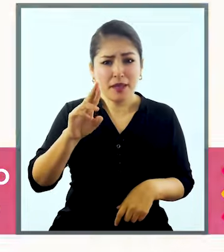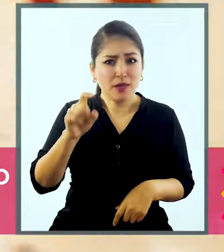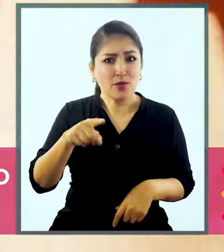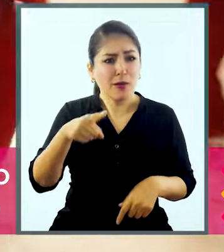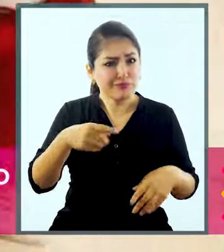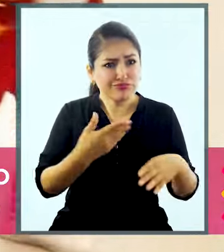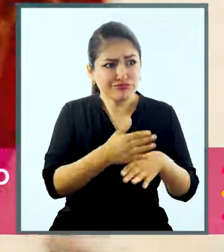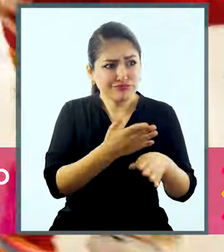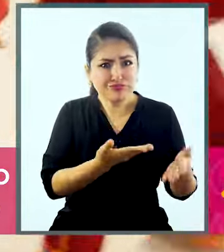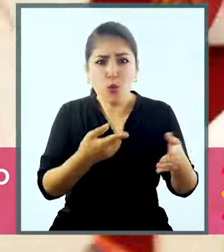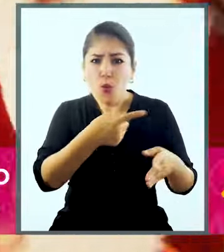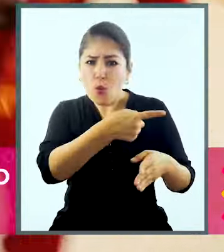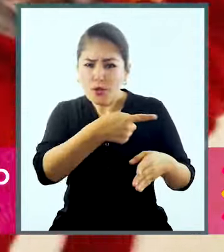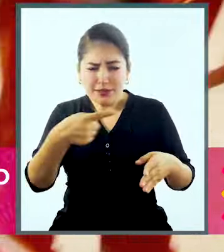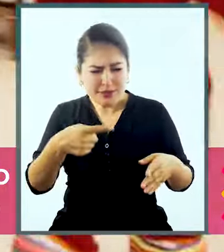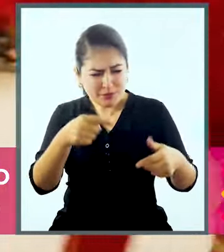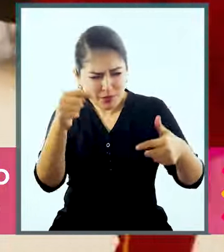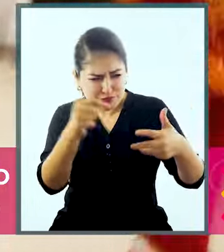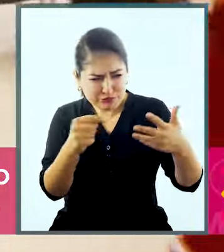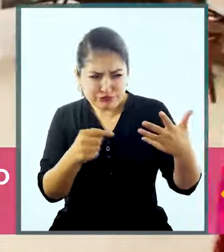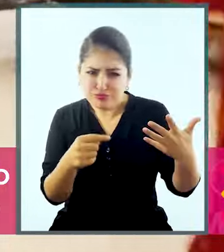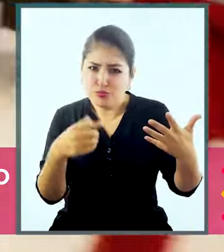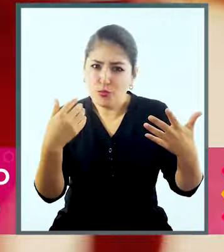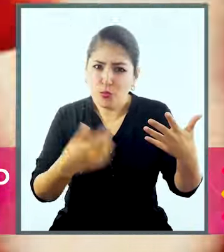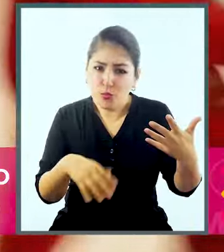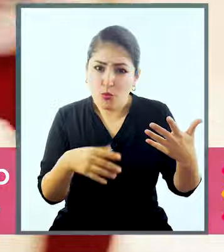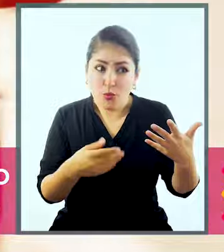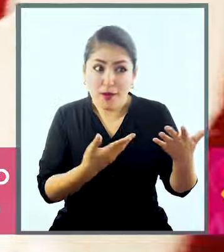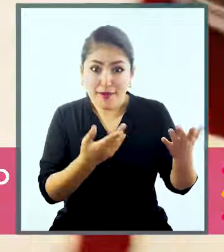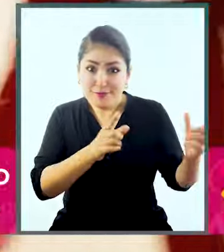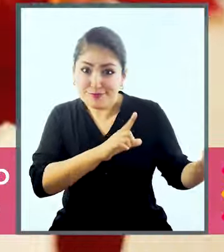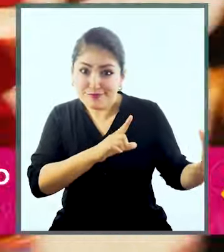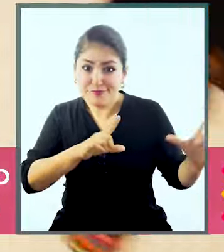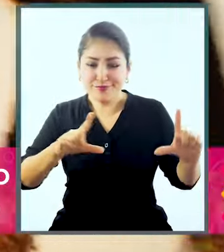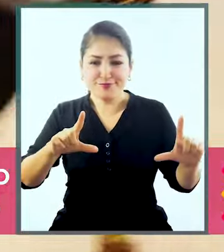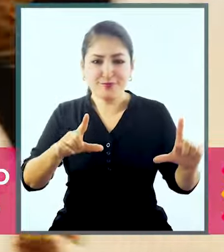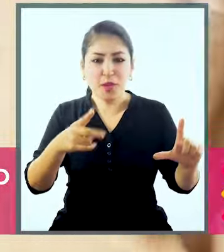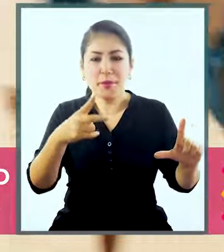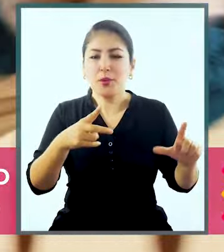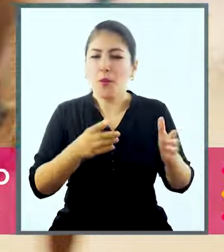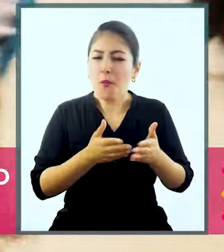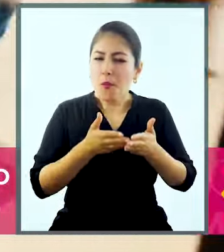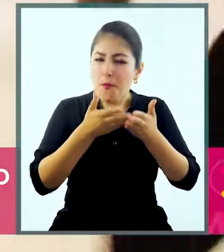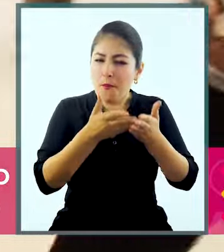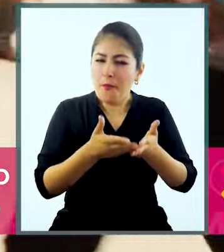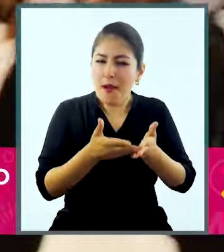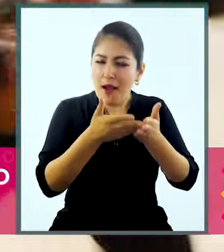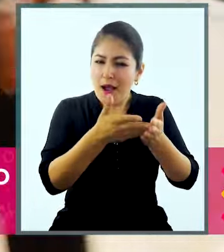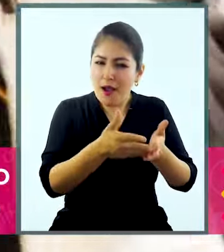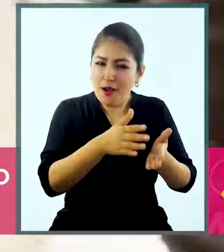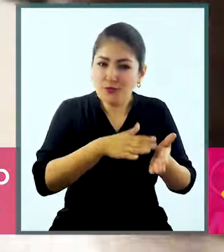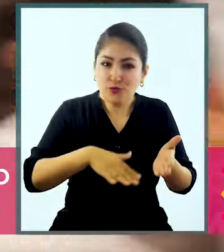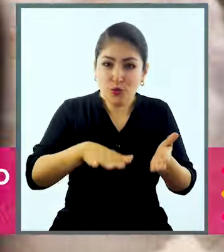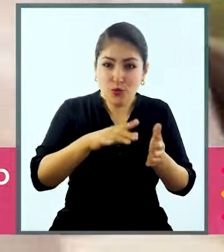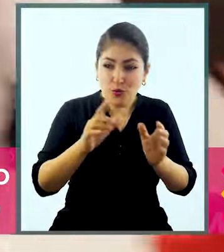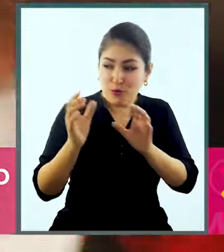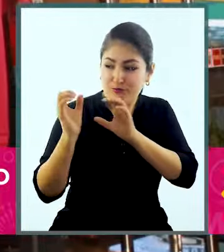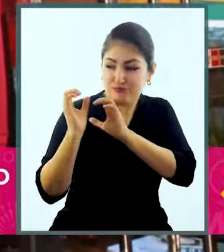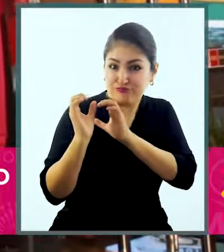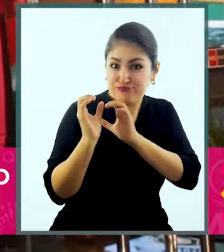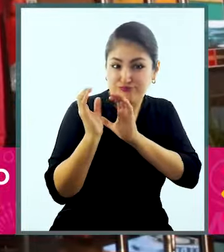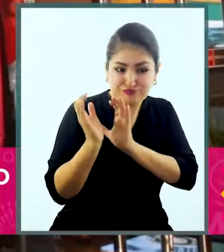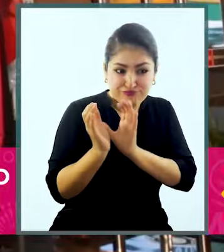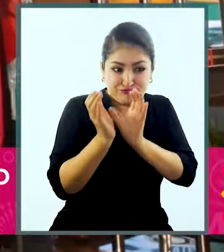Chimbote. Una semana llena de actividades y sobre todo con el espectacular recorrido marítimo conocido como la